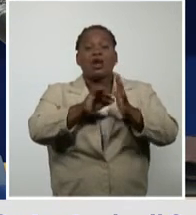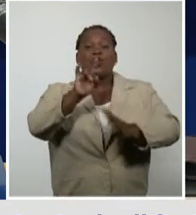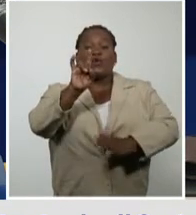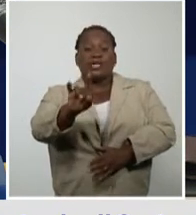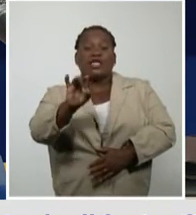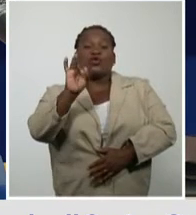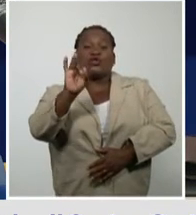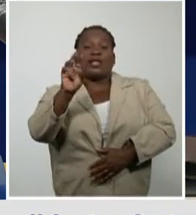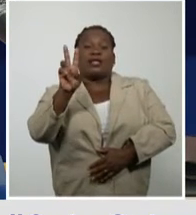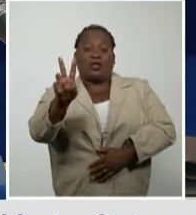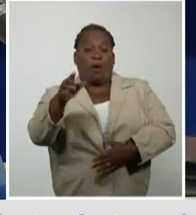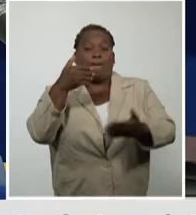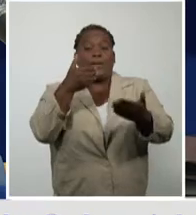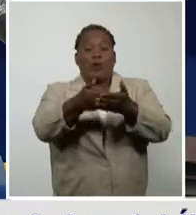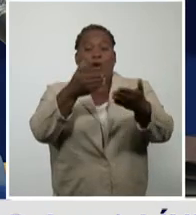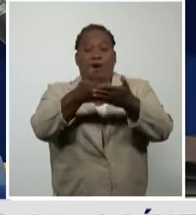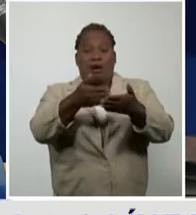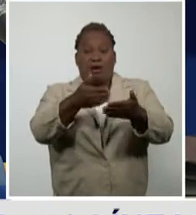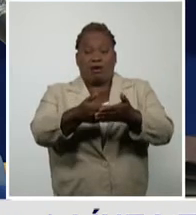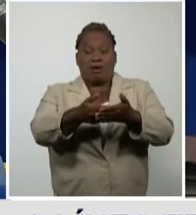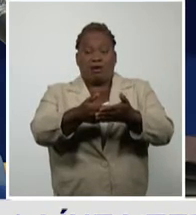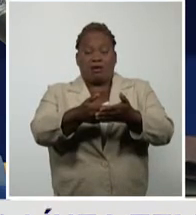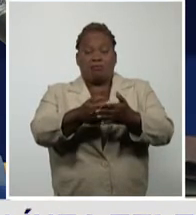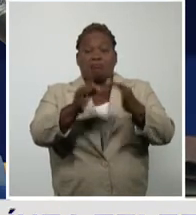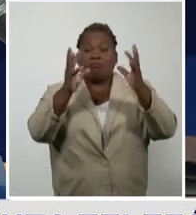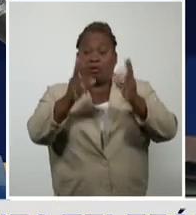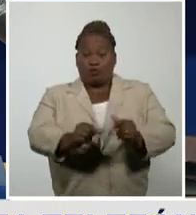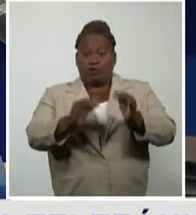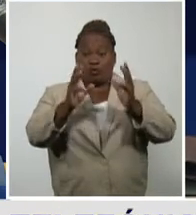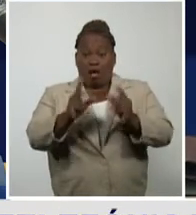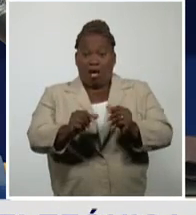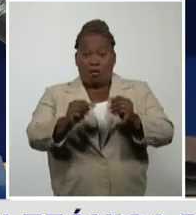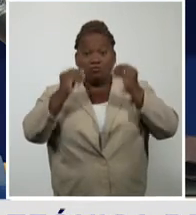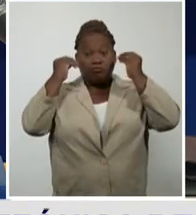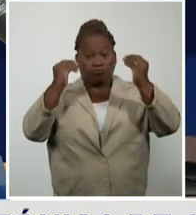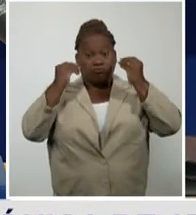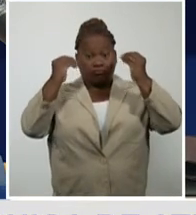1.972 muestras. Como resultado de su análisis por